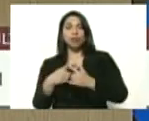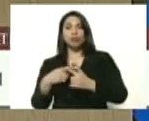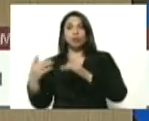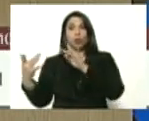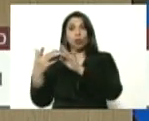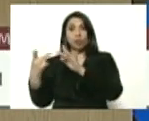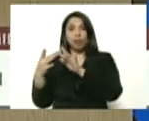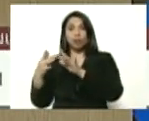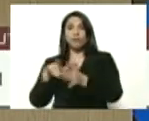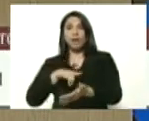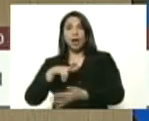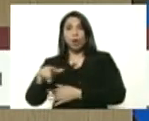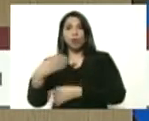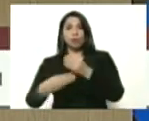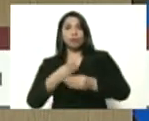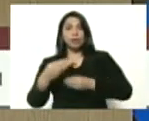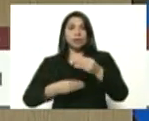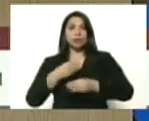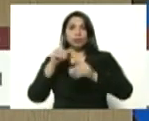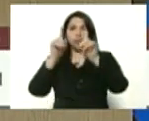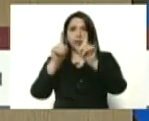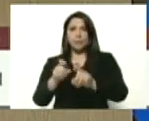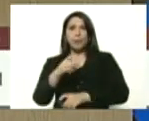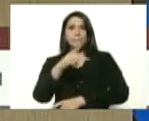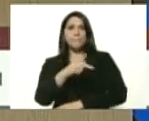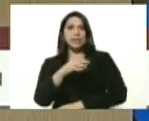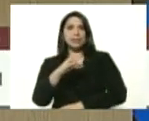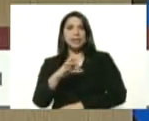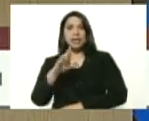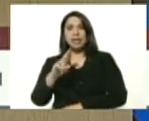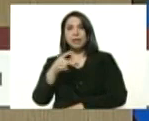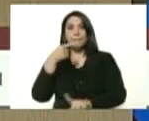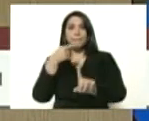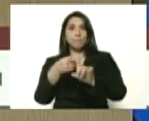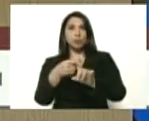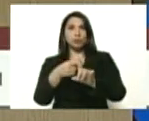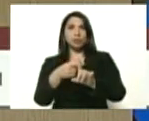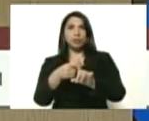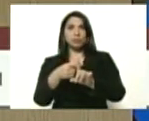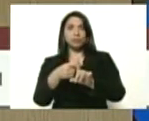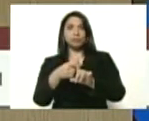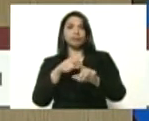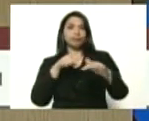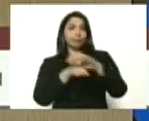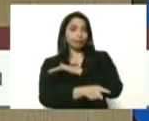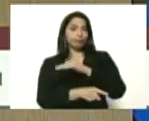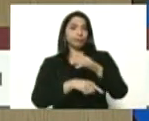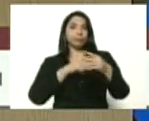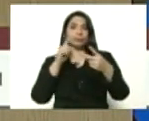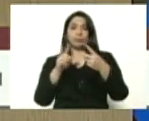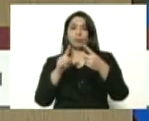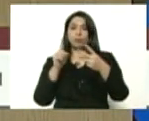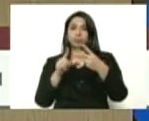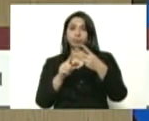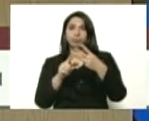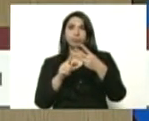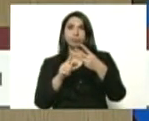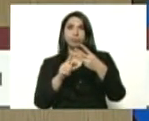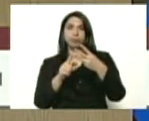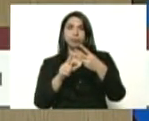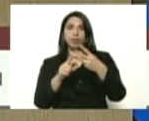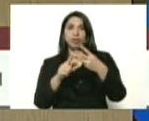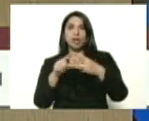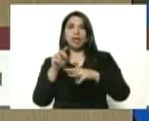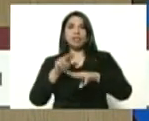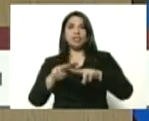un viajero, se le tomó PCR directamente y resultó positiva, por eso fue ingresado. Luego tenemos un niño de